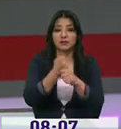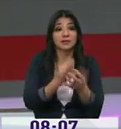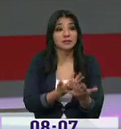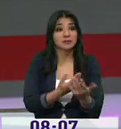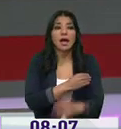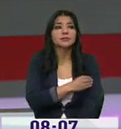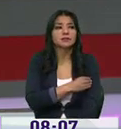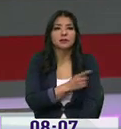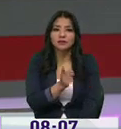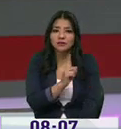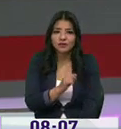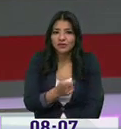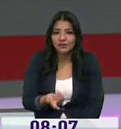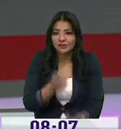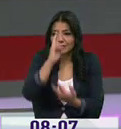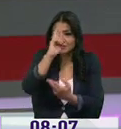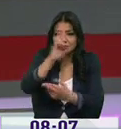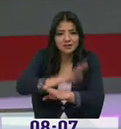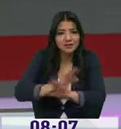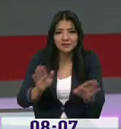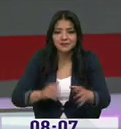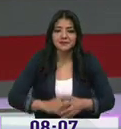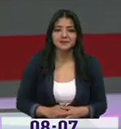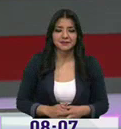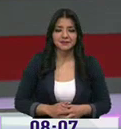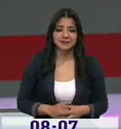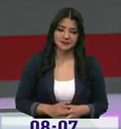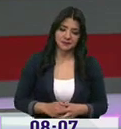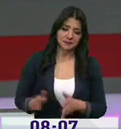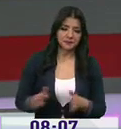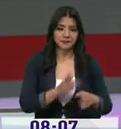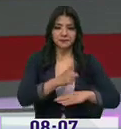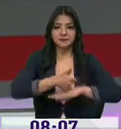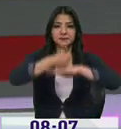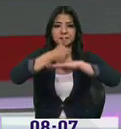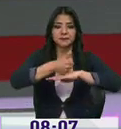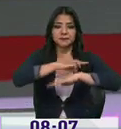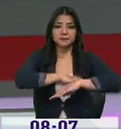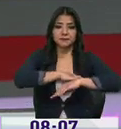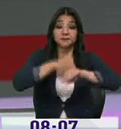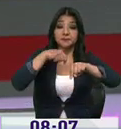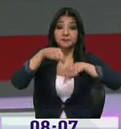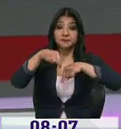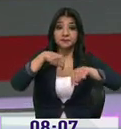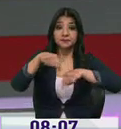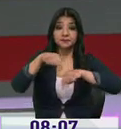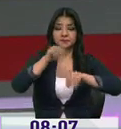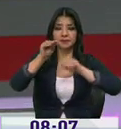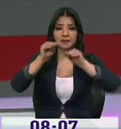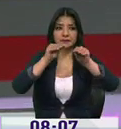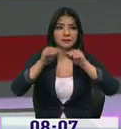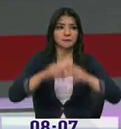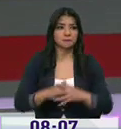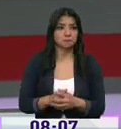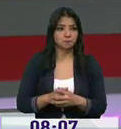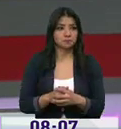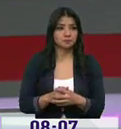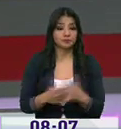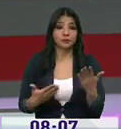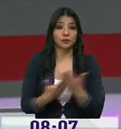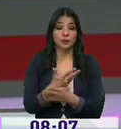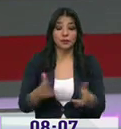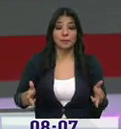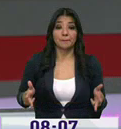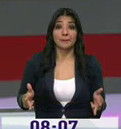avisemos, sencillamente hay que respetar la ordenanza. Las autoridades de la Agencia Metropolitana de Tránsito señalaron que no se crearán nuevos parqueaderos